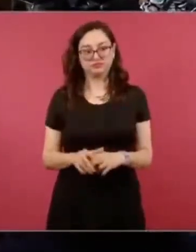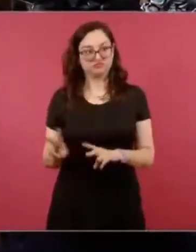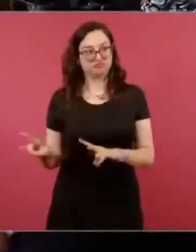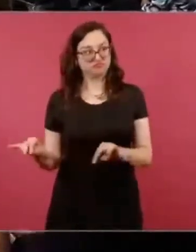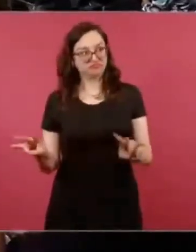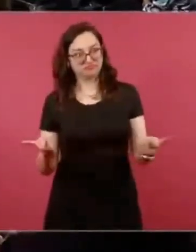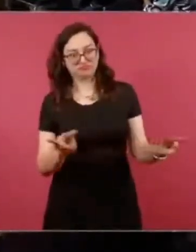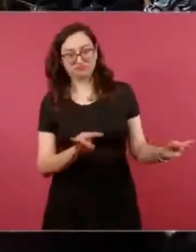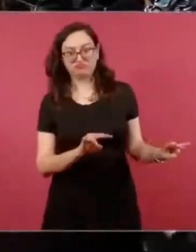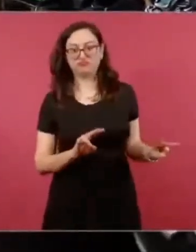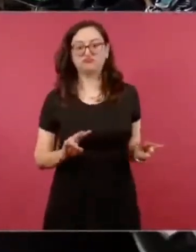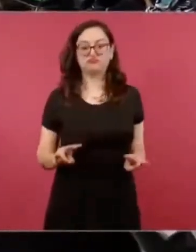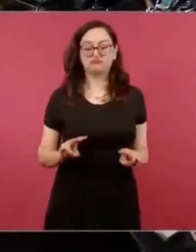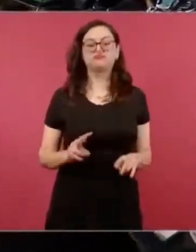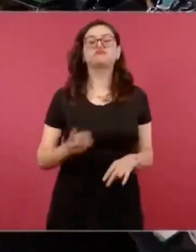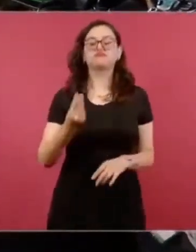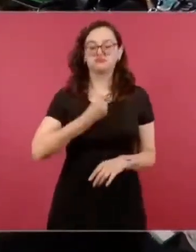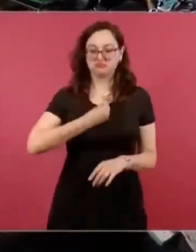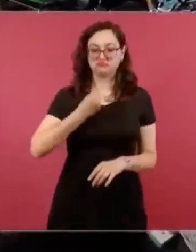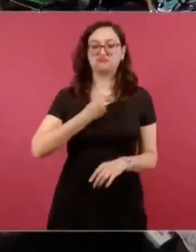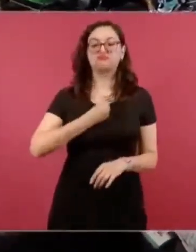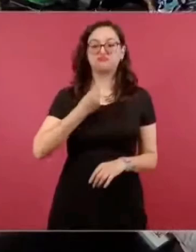Y por eso resistimos